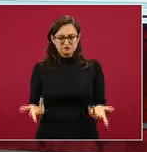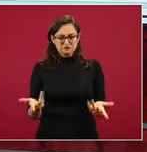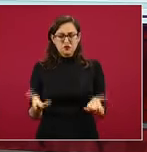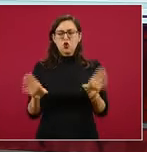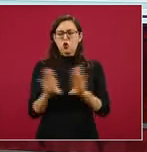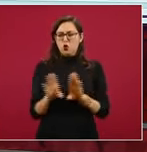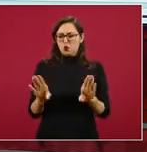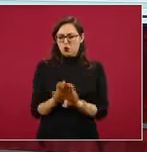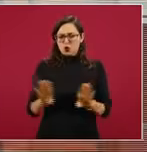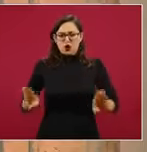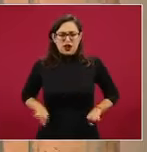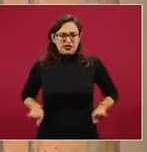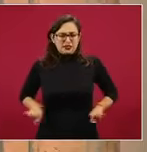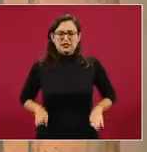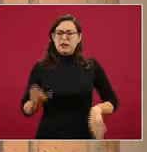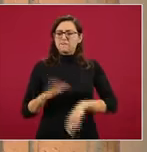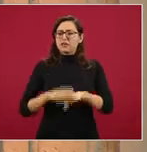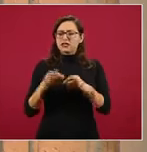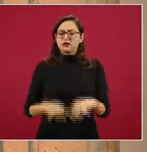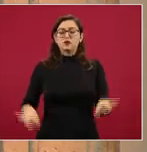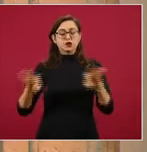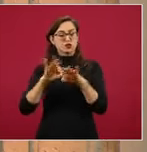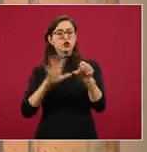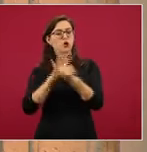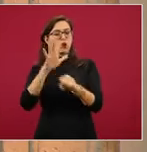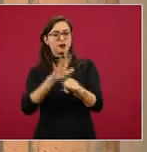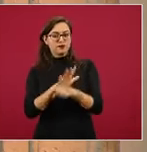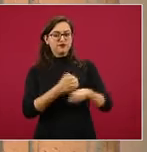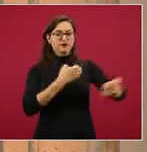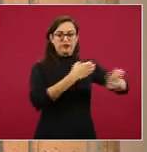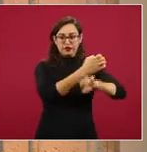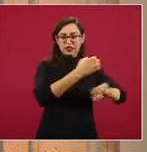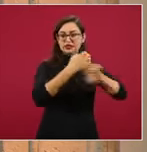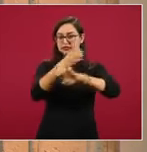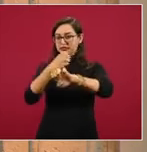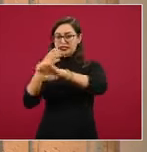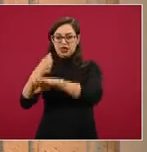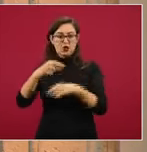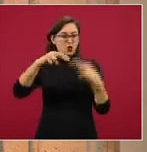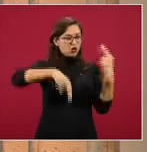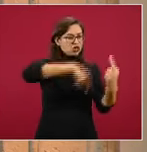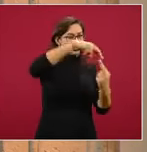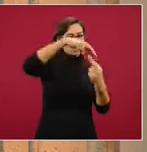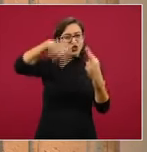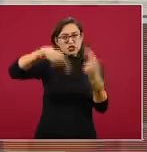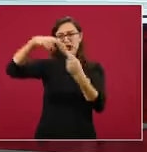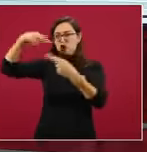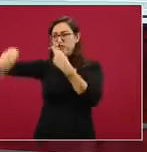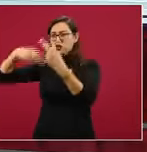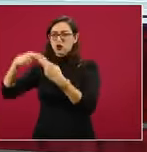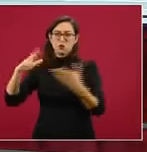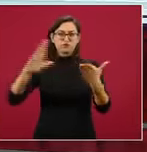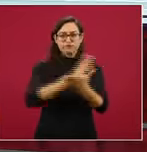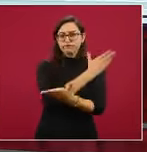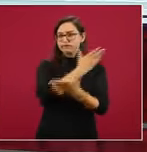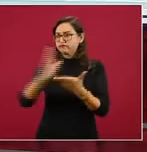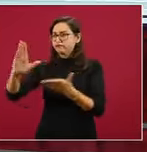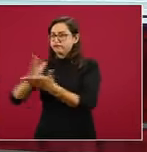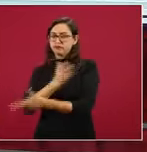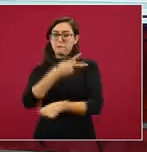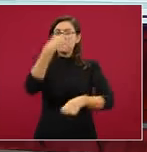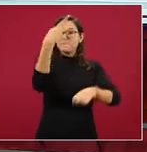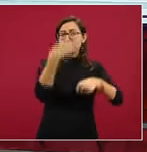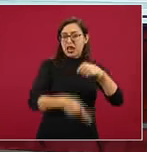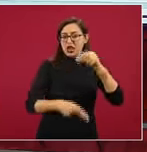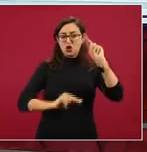análisis local, análisis por estado, análisis regional del riesgo epidémico que tienen las personas en